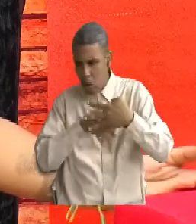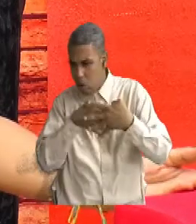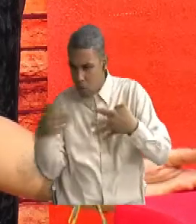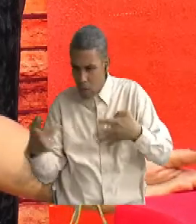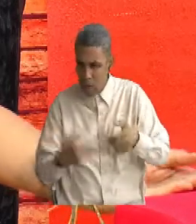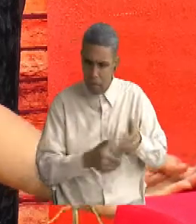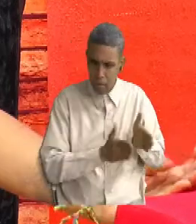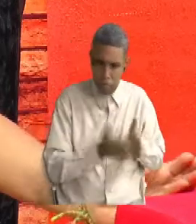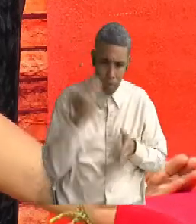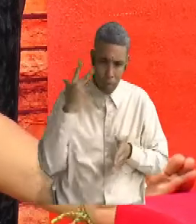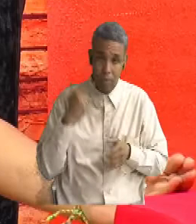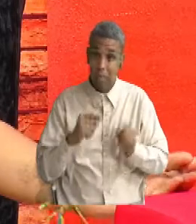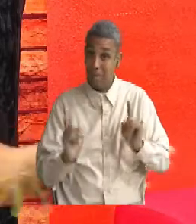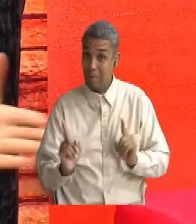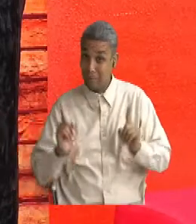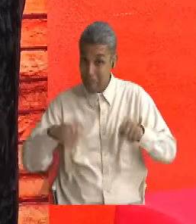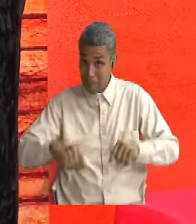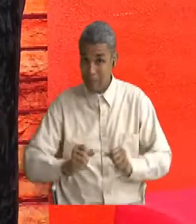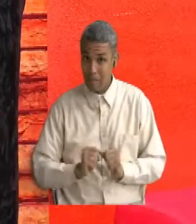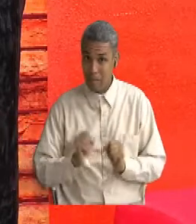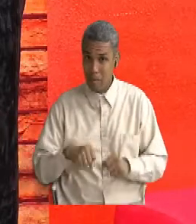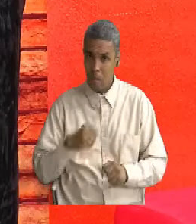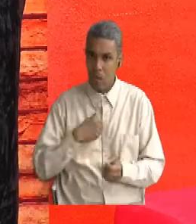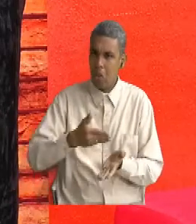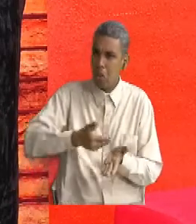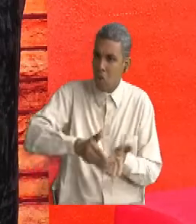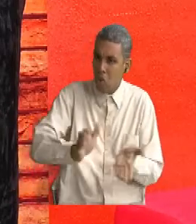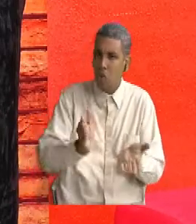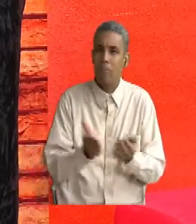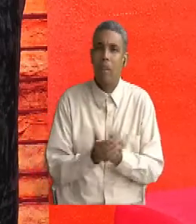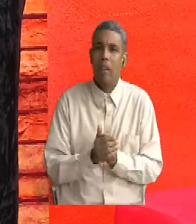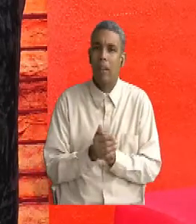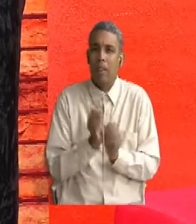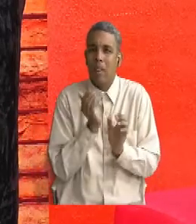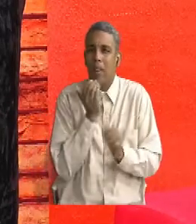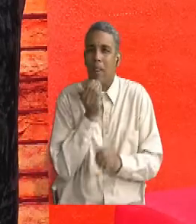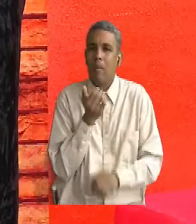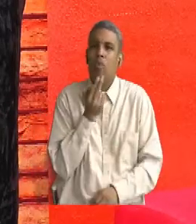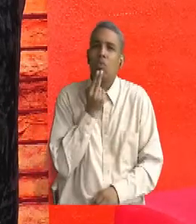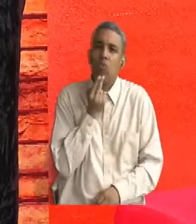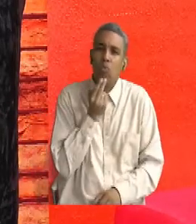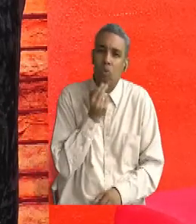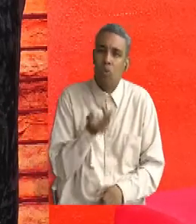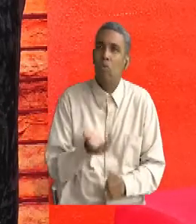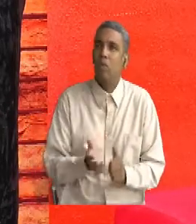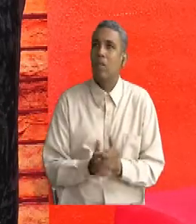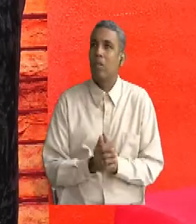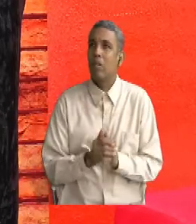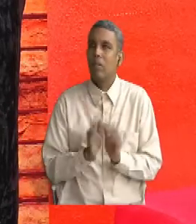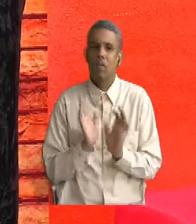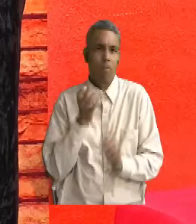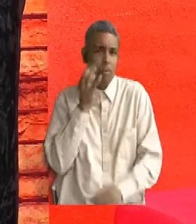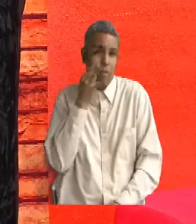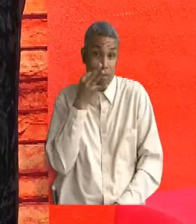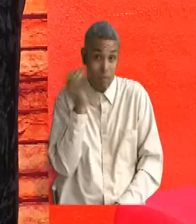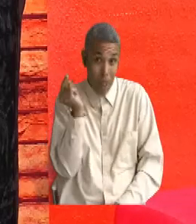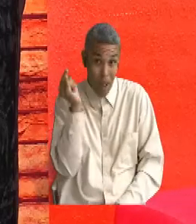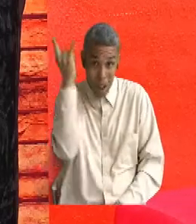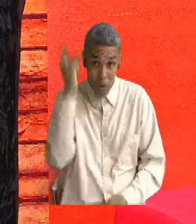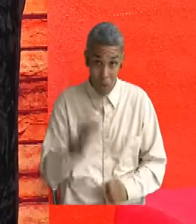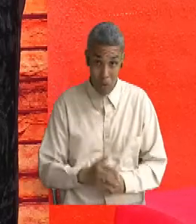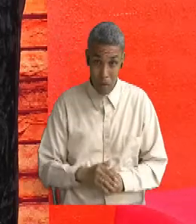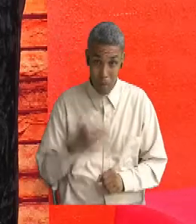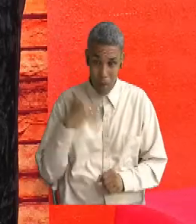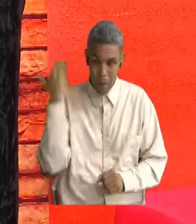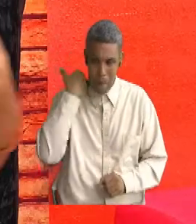podemos mercar de pronto para entre horas que nos dan ganas de comer una cosita dulce, algo bien rico, pero que no queremos